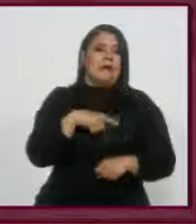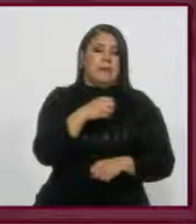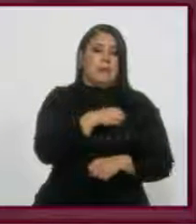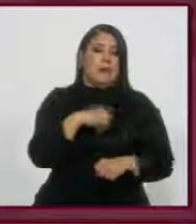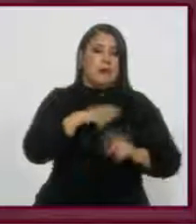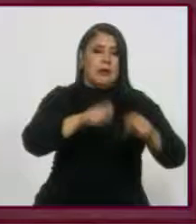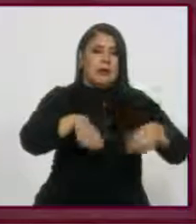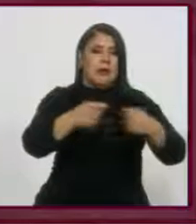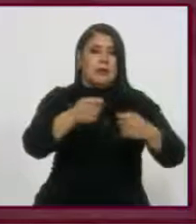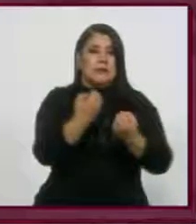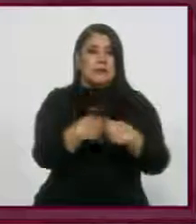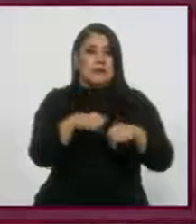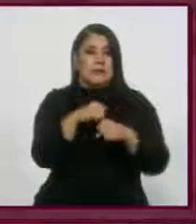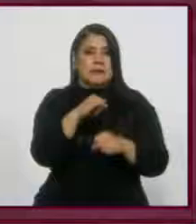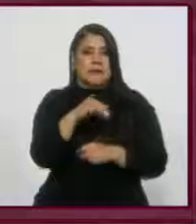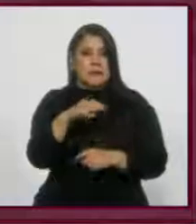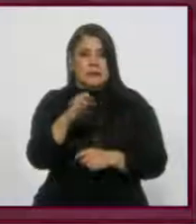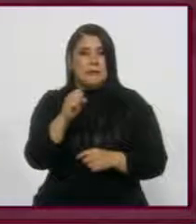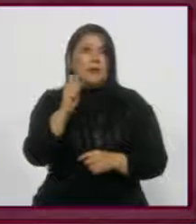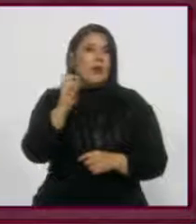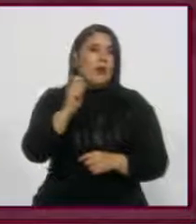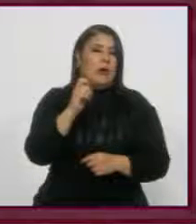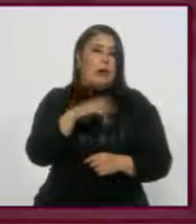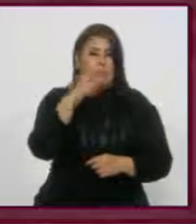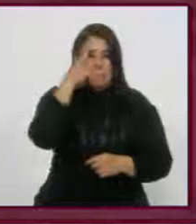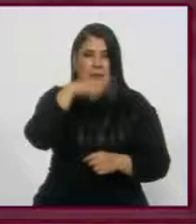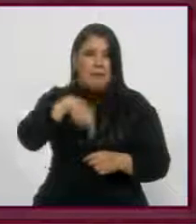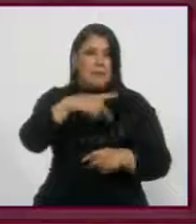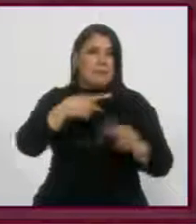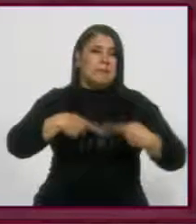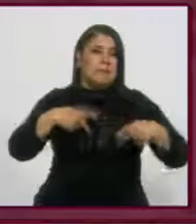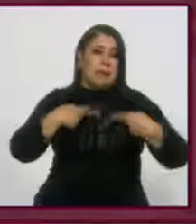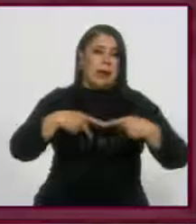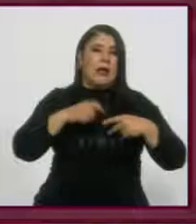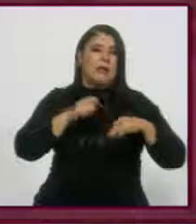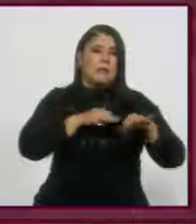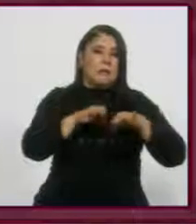dar seguro social a las personas que hacen trabajo doméstico.